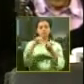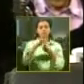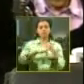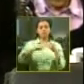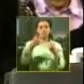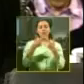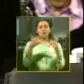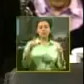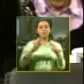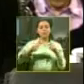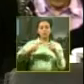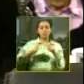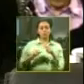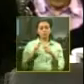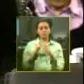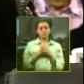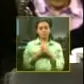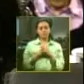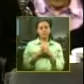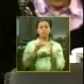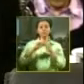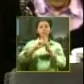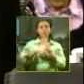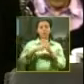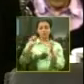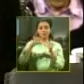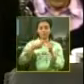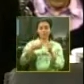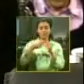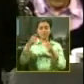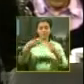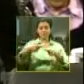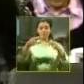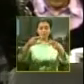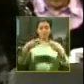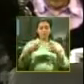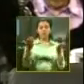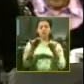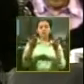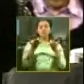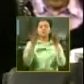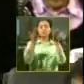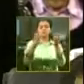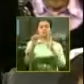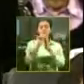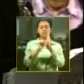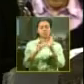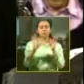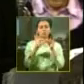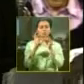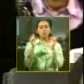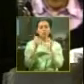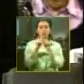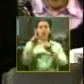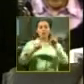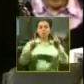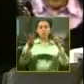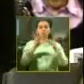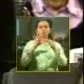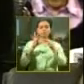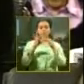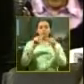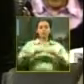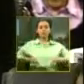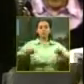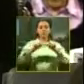de corrupción. Luego del primer debate en el que se presentó este articulado, conjuntamente con algunos compañeros y